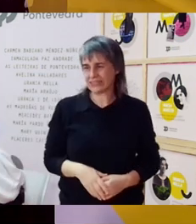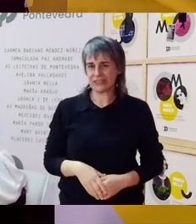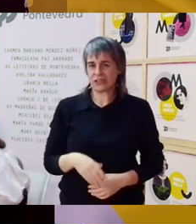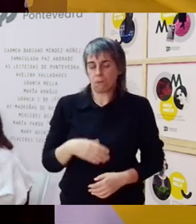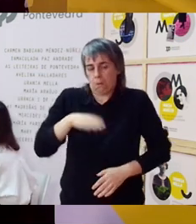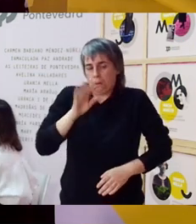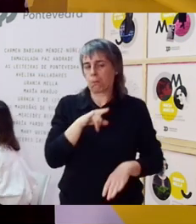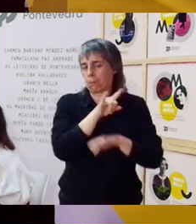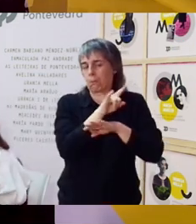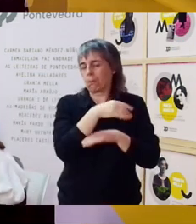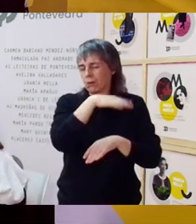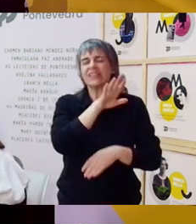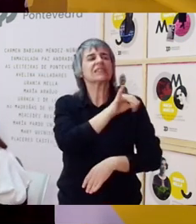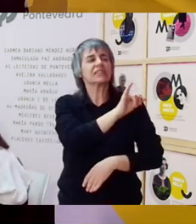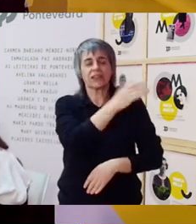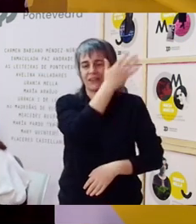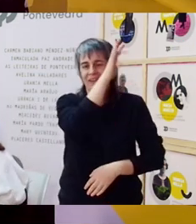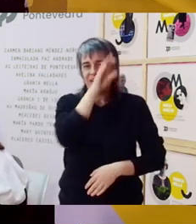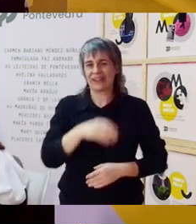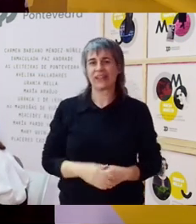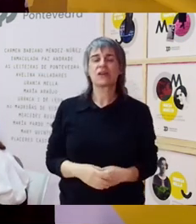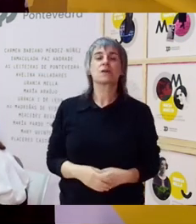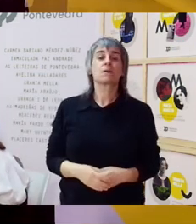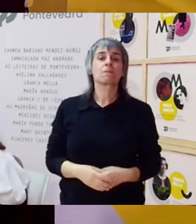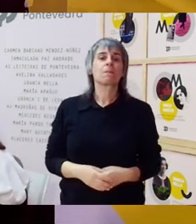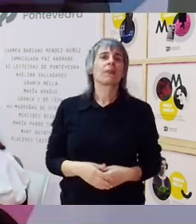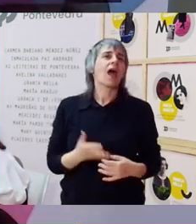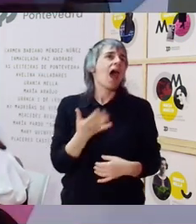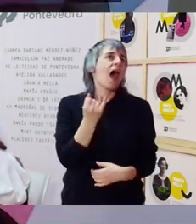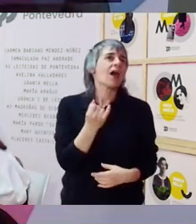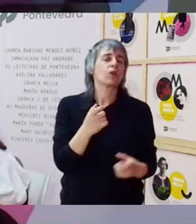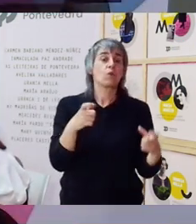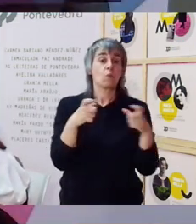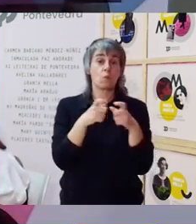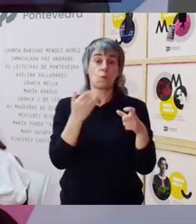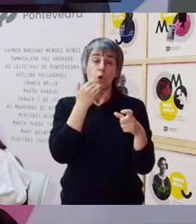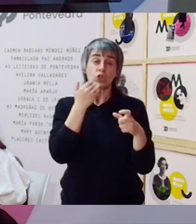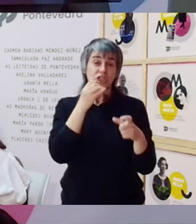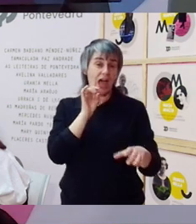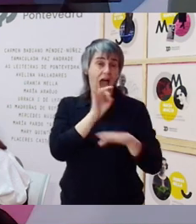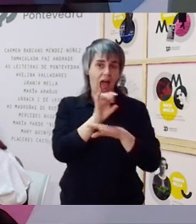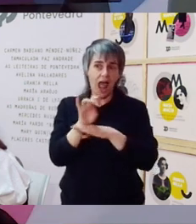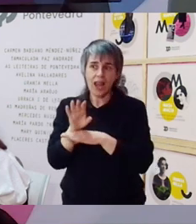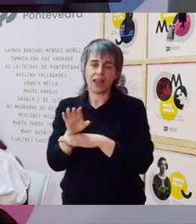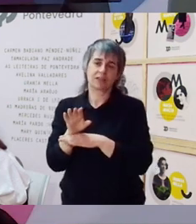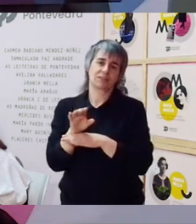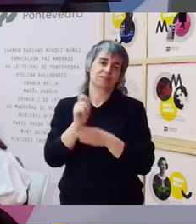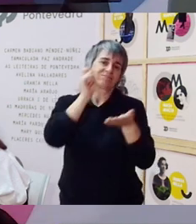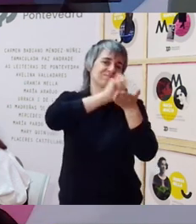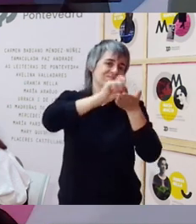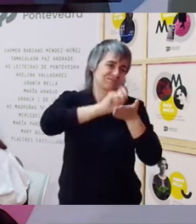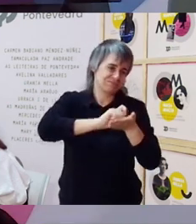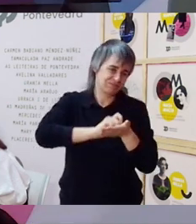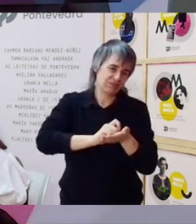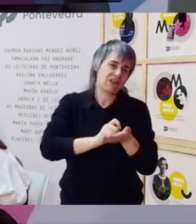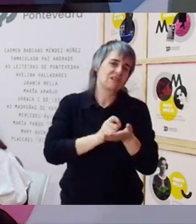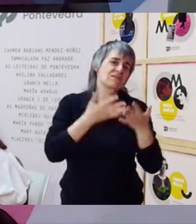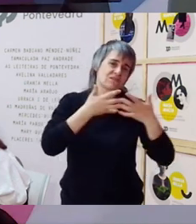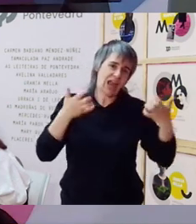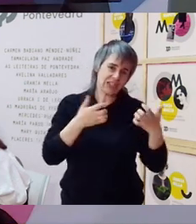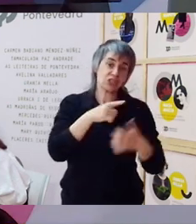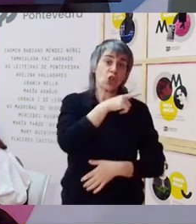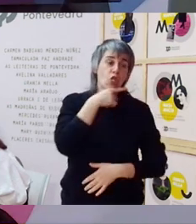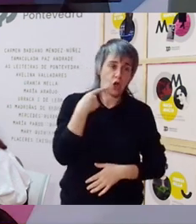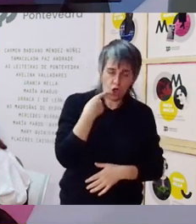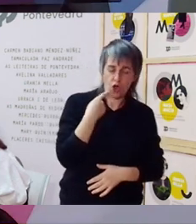E non dixo que non. E bueno, teño postales con dedicatorias de Dolores, con... E despois, como ela tiña